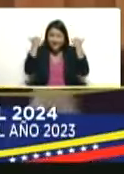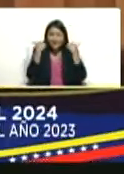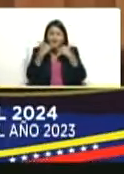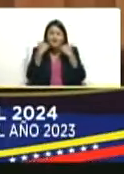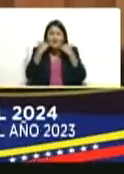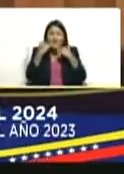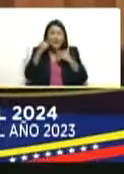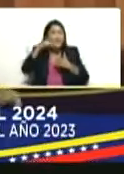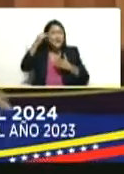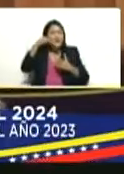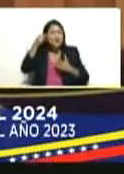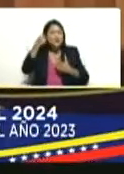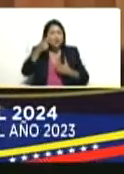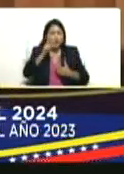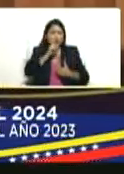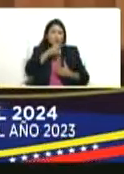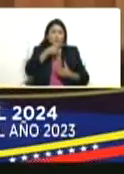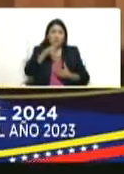Y desde allí,